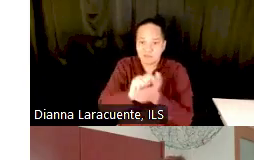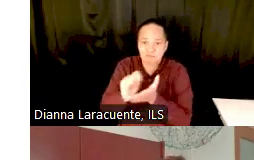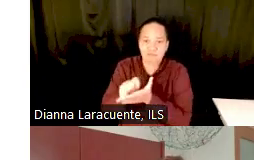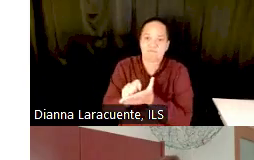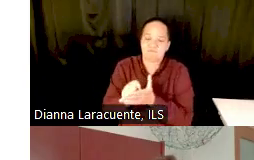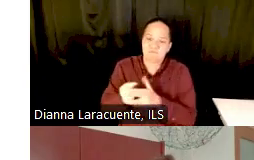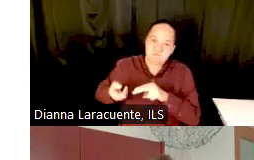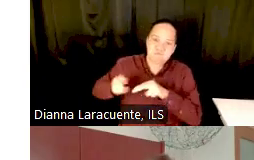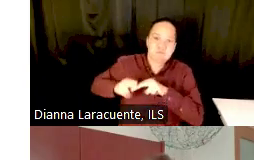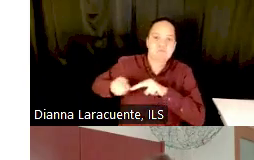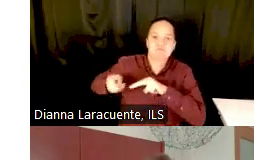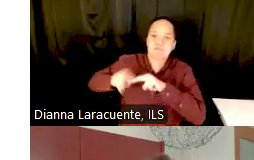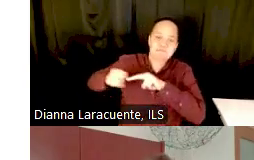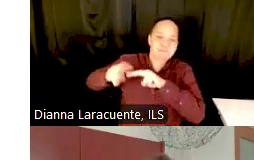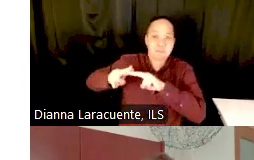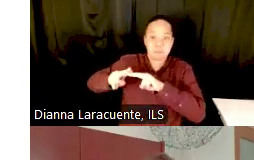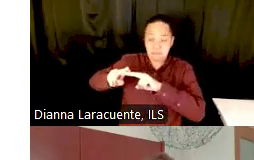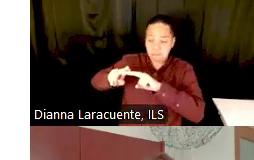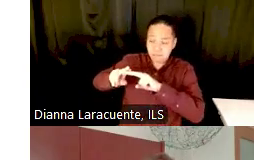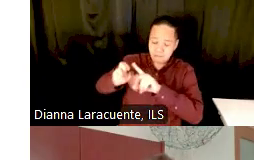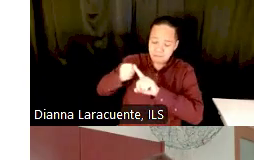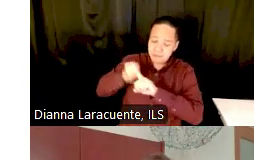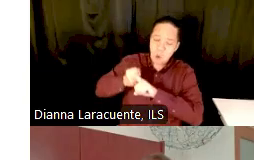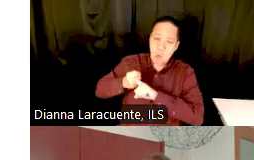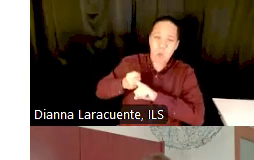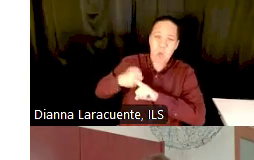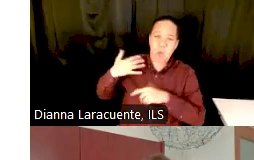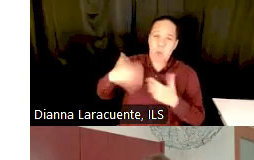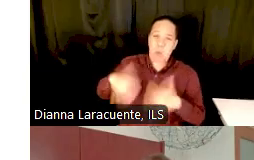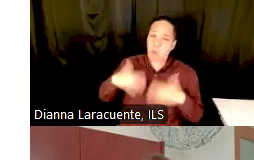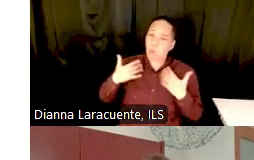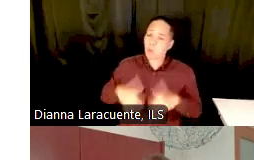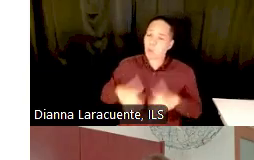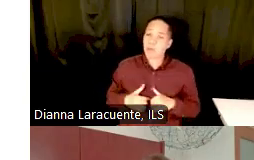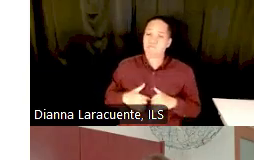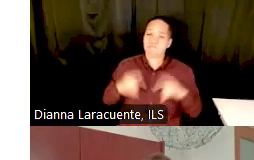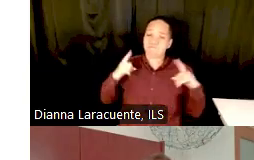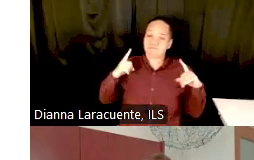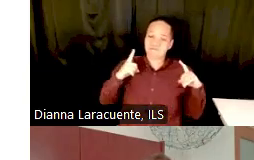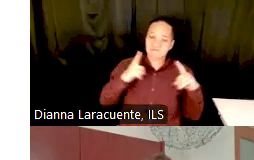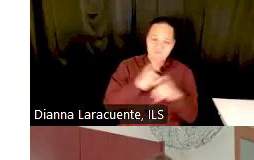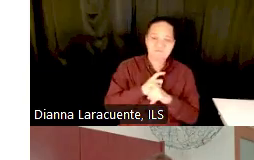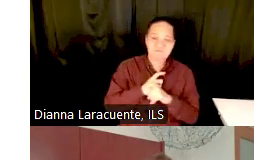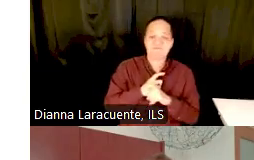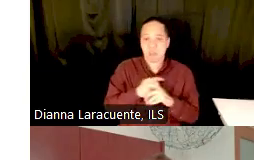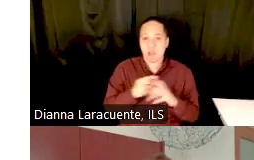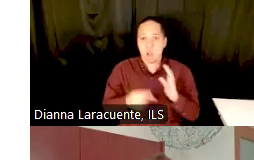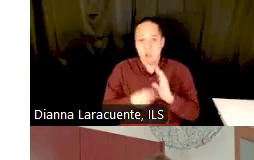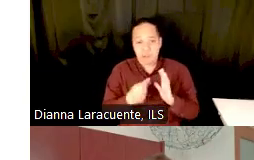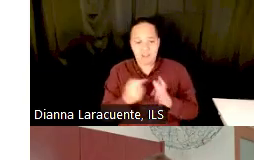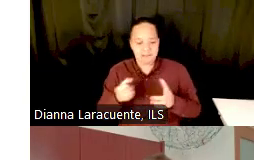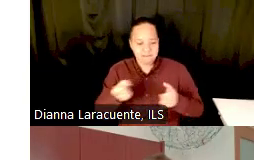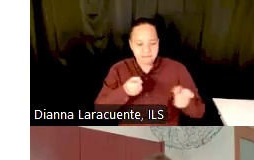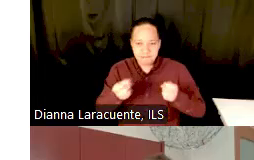acrecentando aún más el impacto que estos niños pueden tener, haciendo muy complejo a veces el manejo